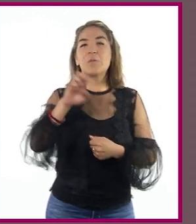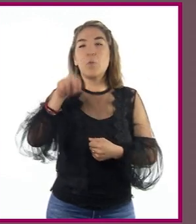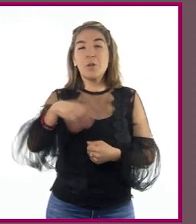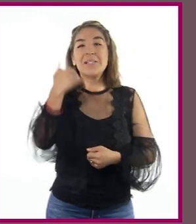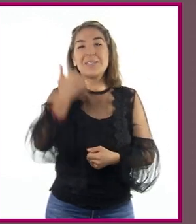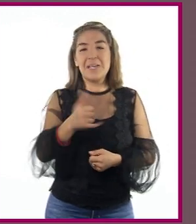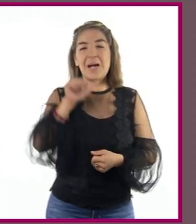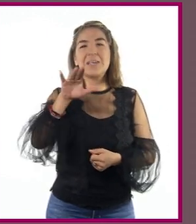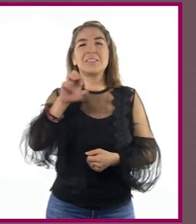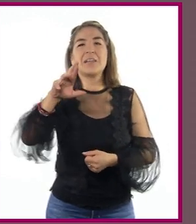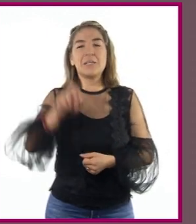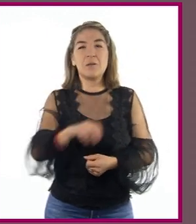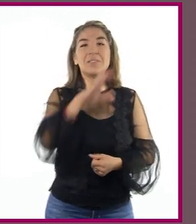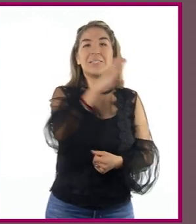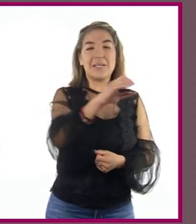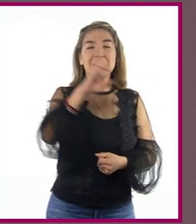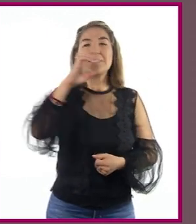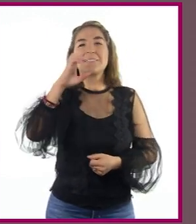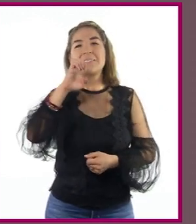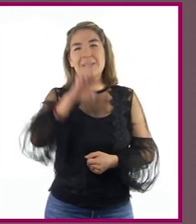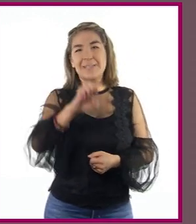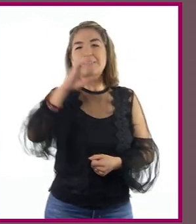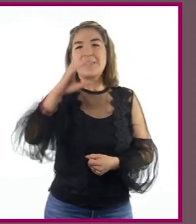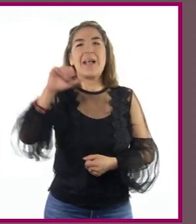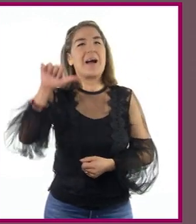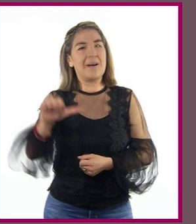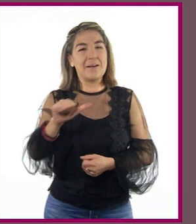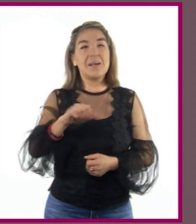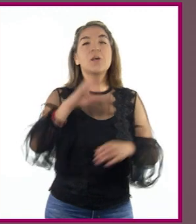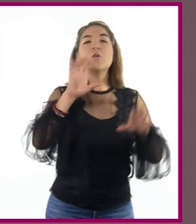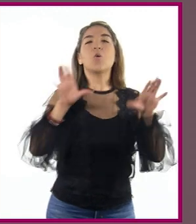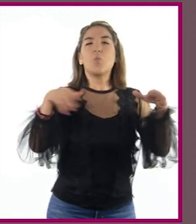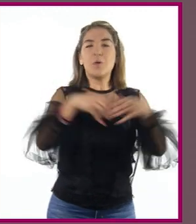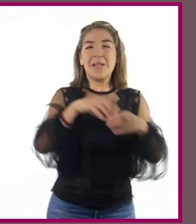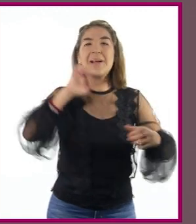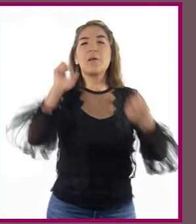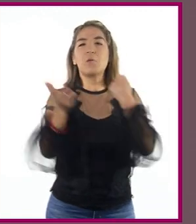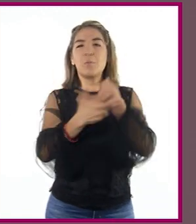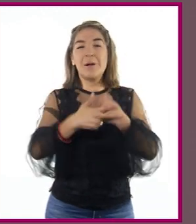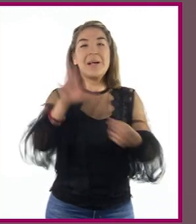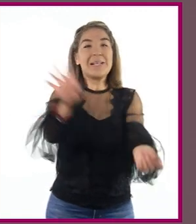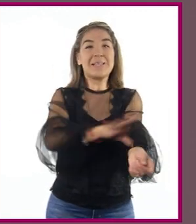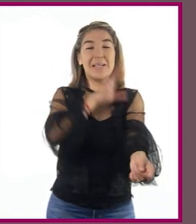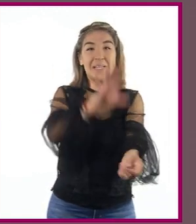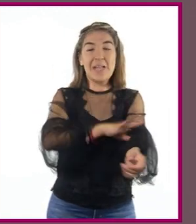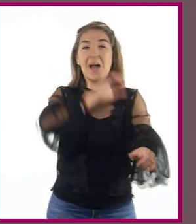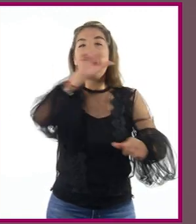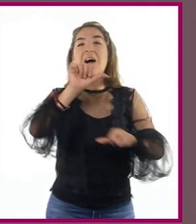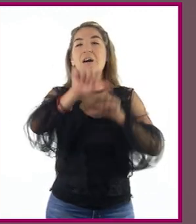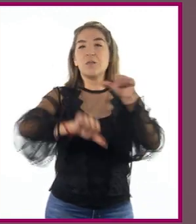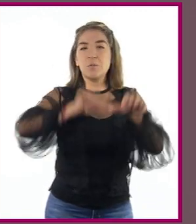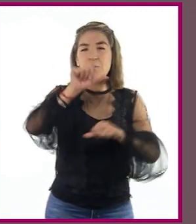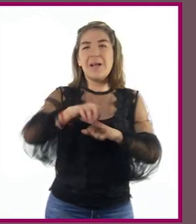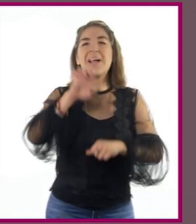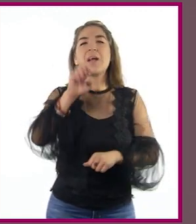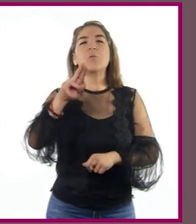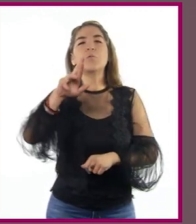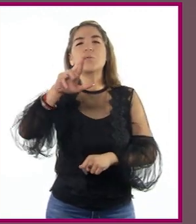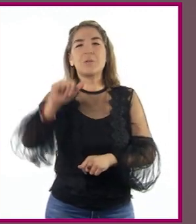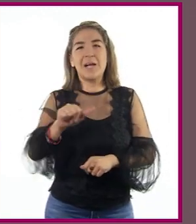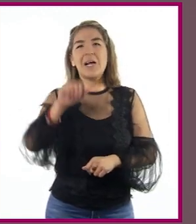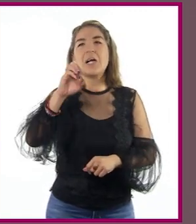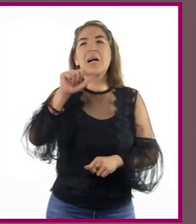Acero CECA y la Comunidad Europea de Energía Atómica o Euratom